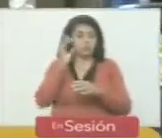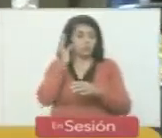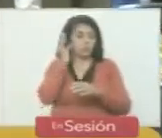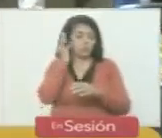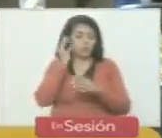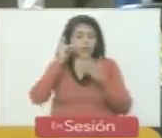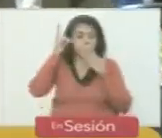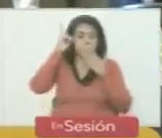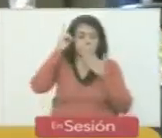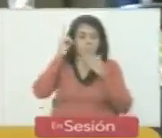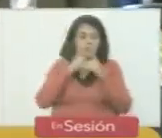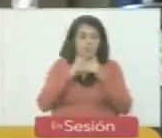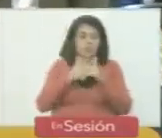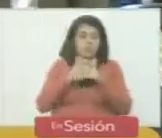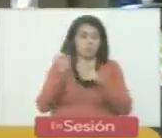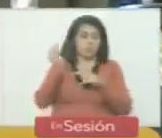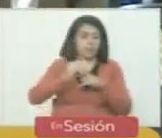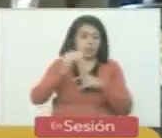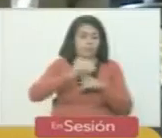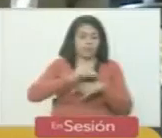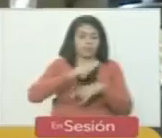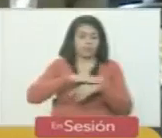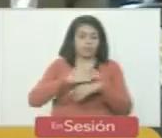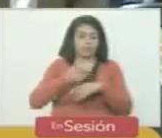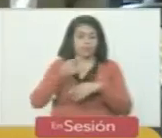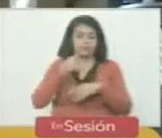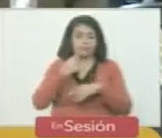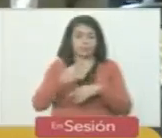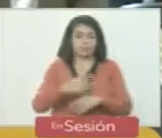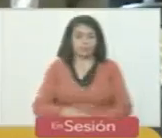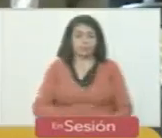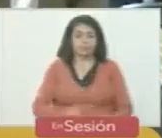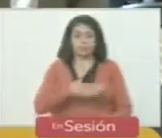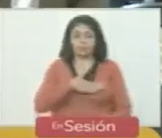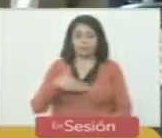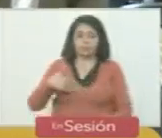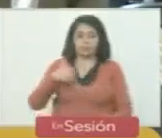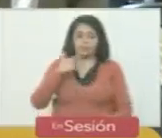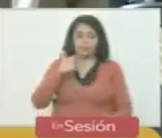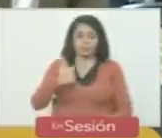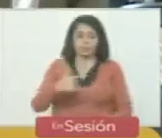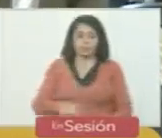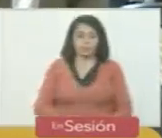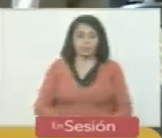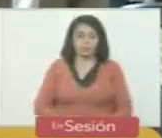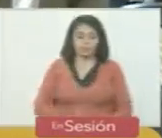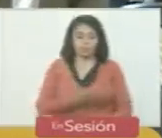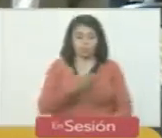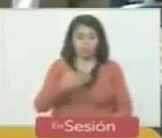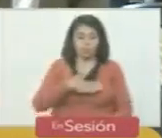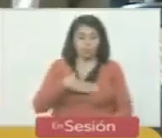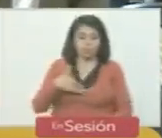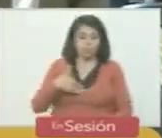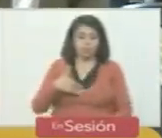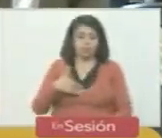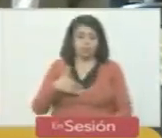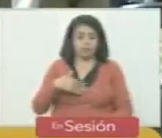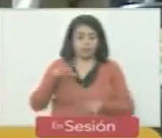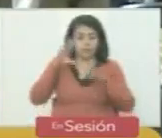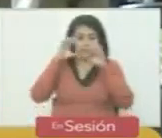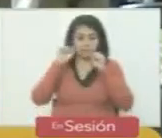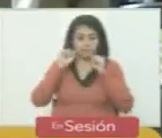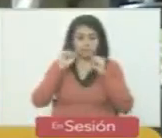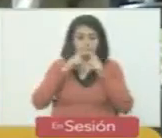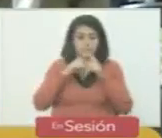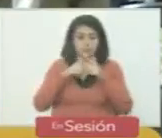mujeres indígenas, las mayores, como quieran ustedes decirlo, como ustedes quieran lo interpreten,